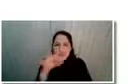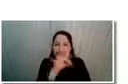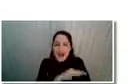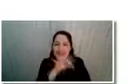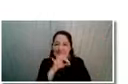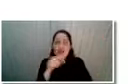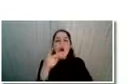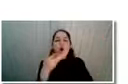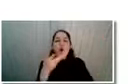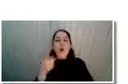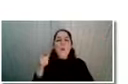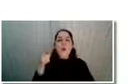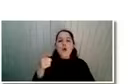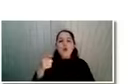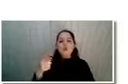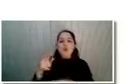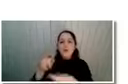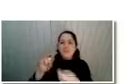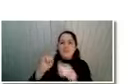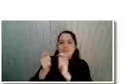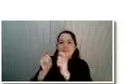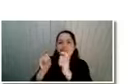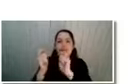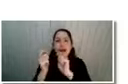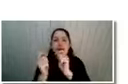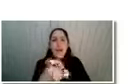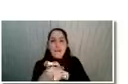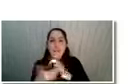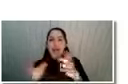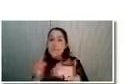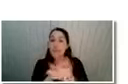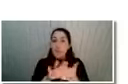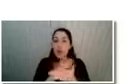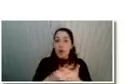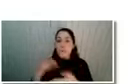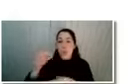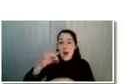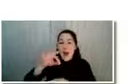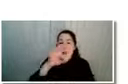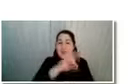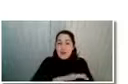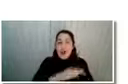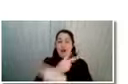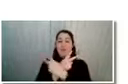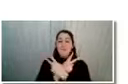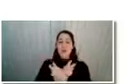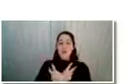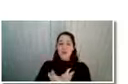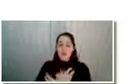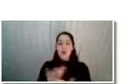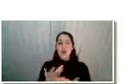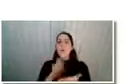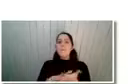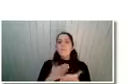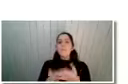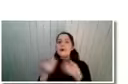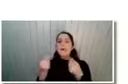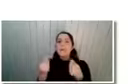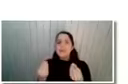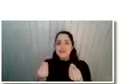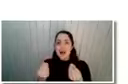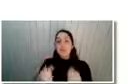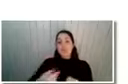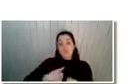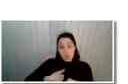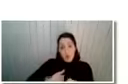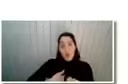Por ejemplo, cuando se alimentan de un insecticida, cuando están ahí intoxicándose. Y yo también he utilizado la PCR para ver qué